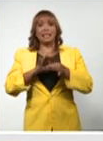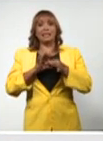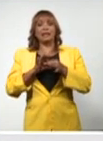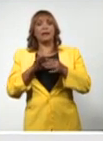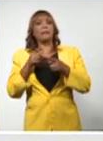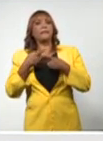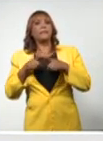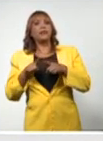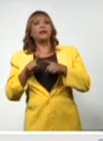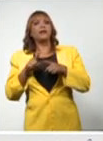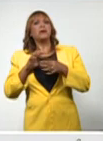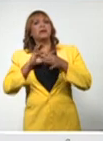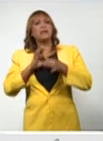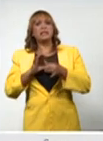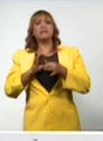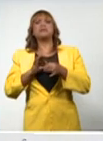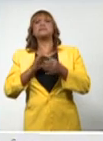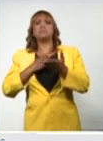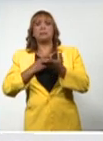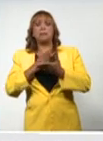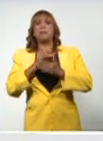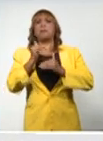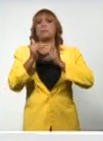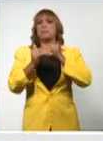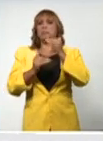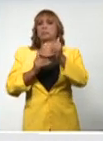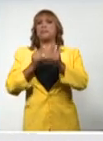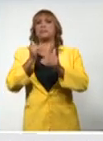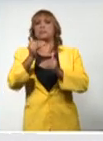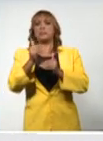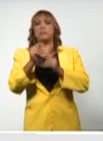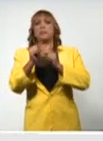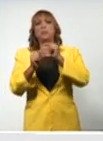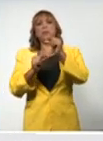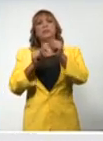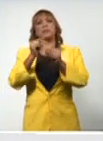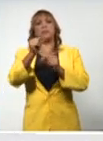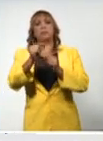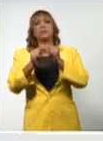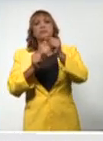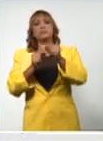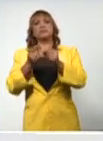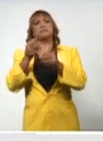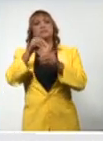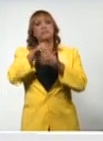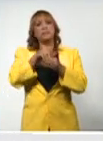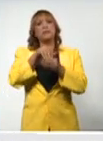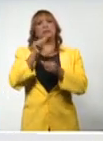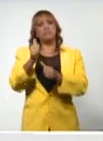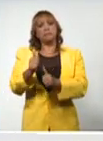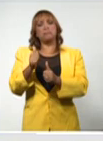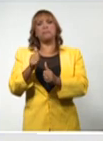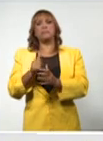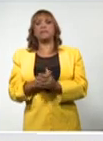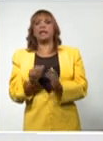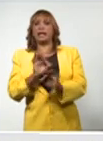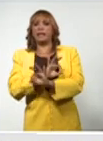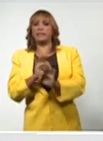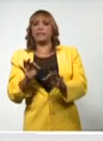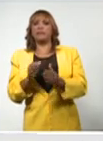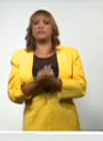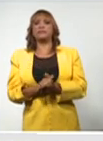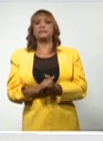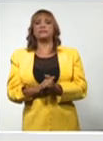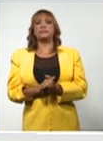una crítica que mantiene una evolución dentro de esta categoría estable.